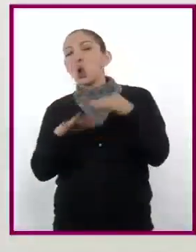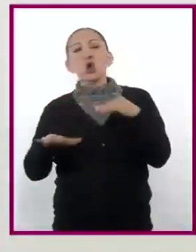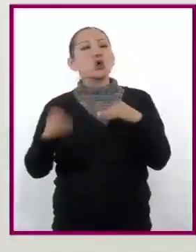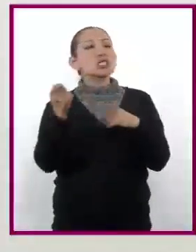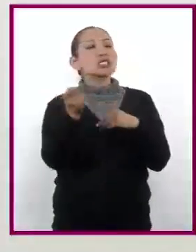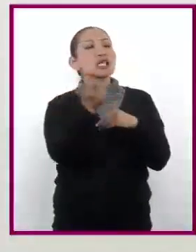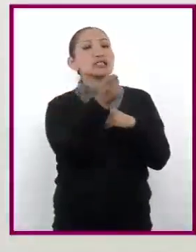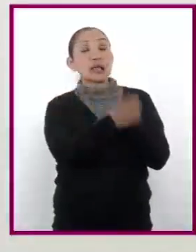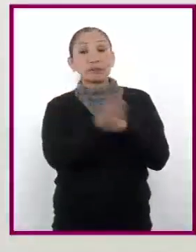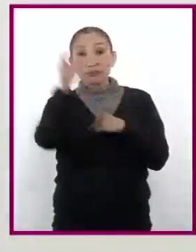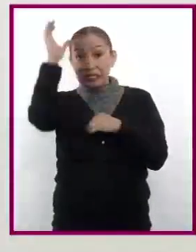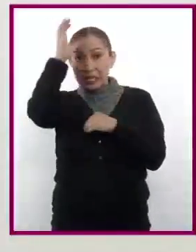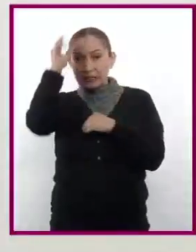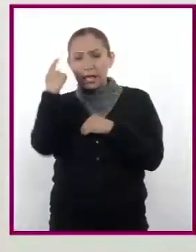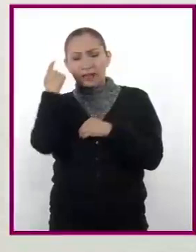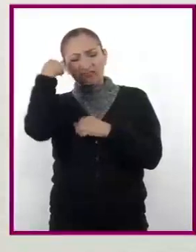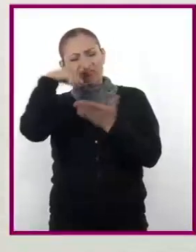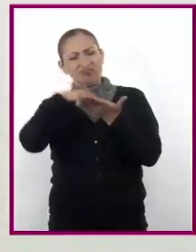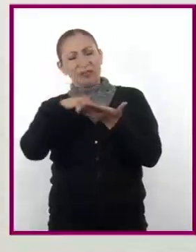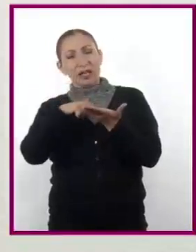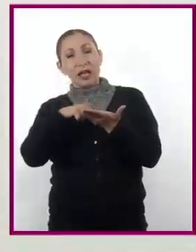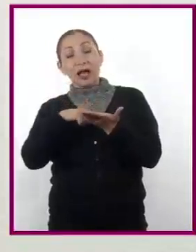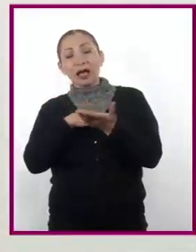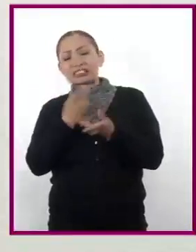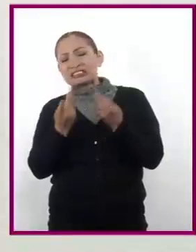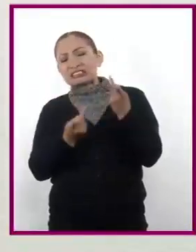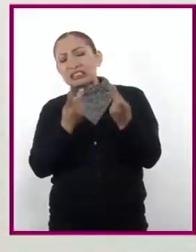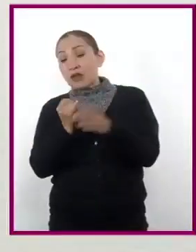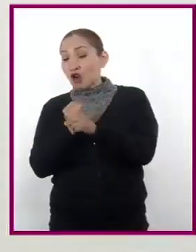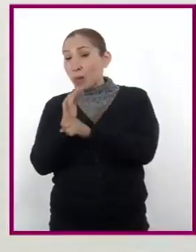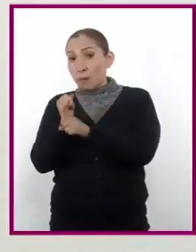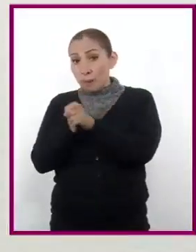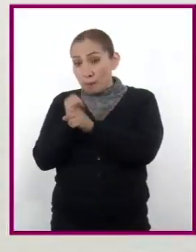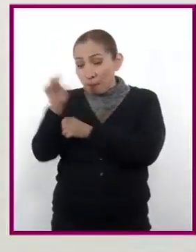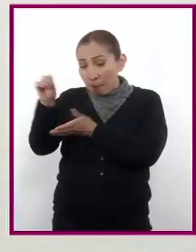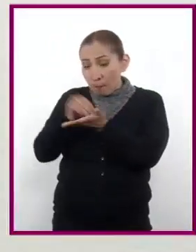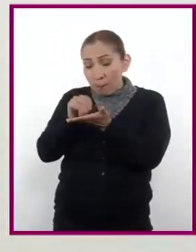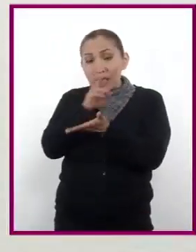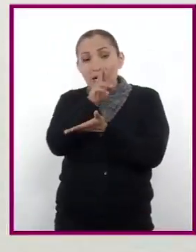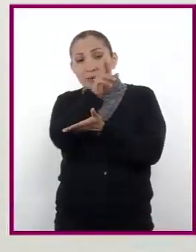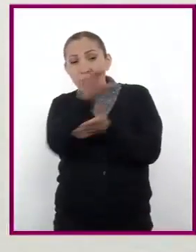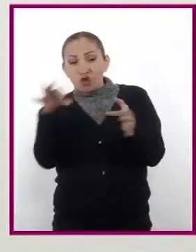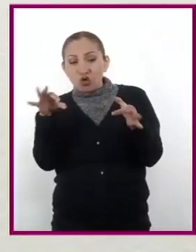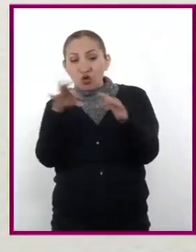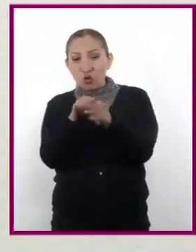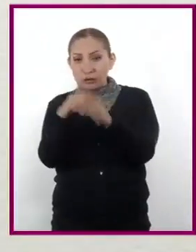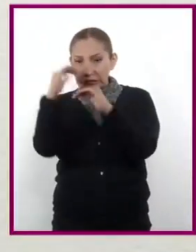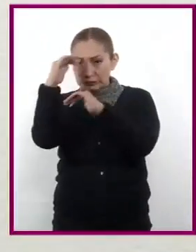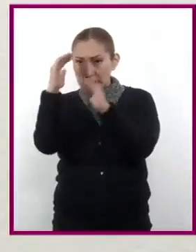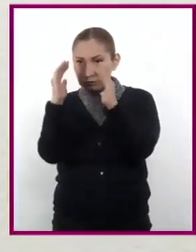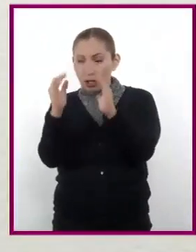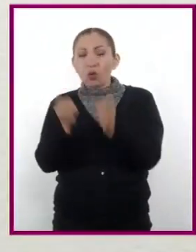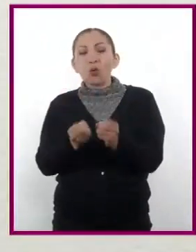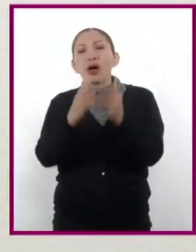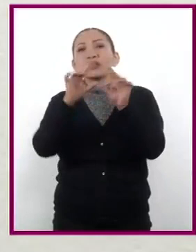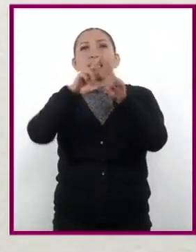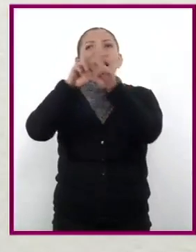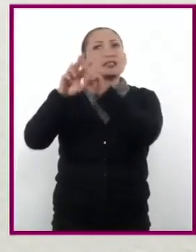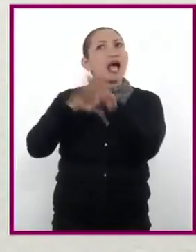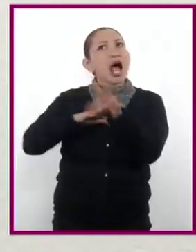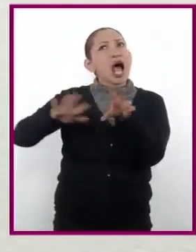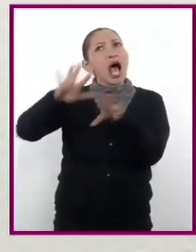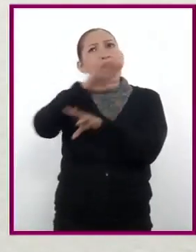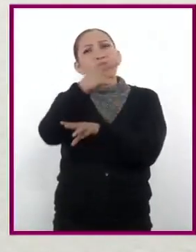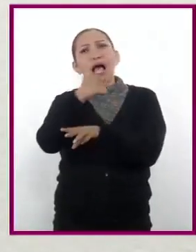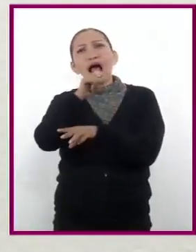La ciencia hace preguntas que se responden con información, preguntas de respuesta cerrada como ¿cuántas estrellas hay